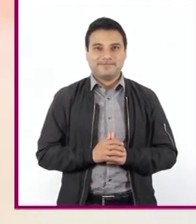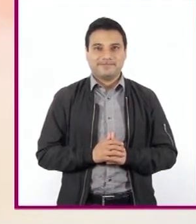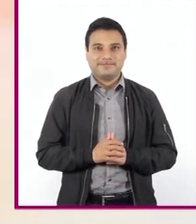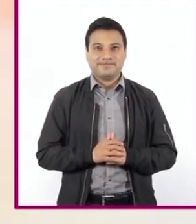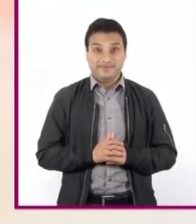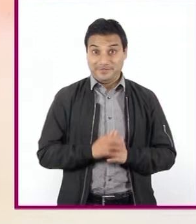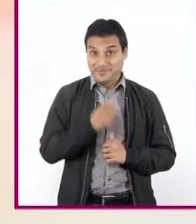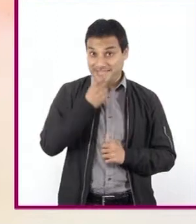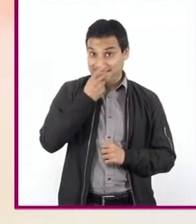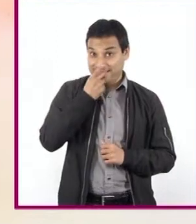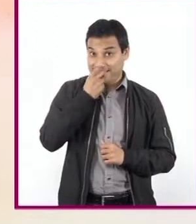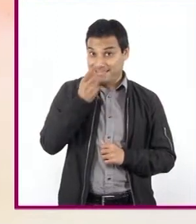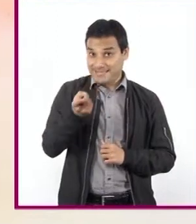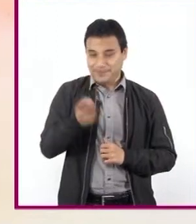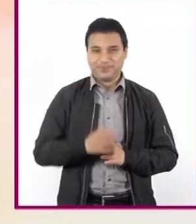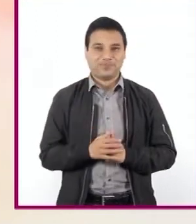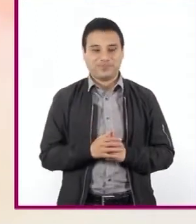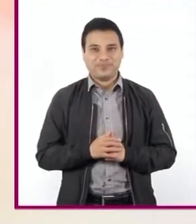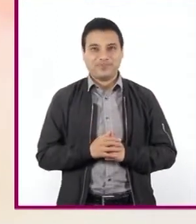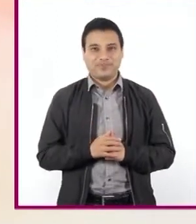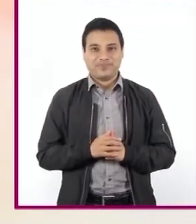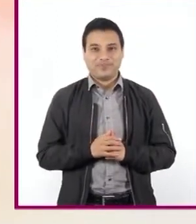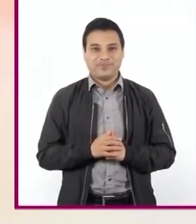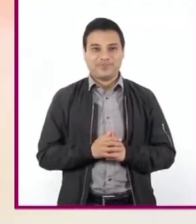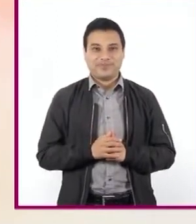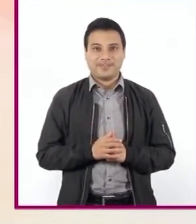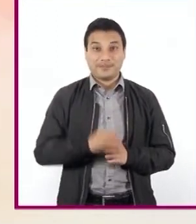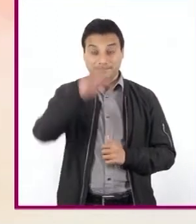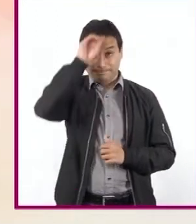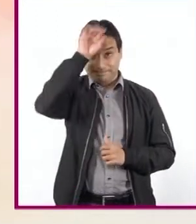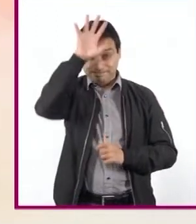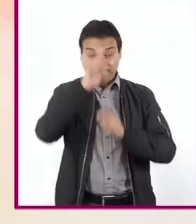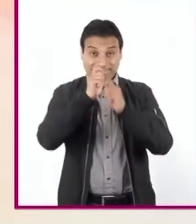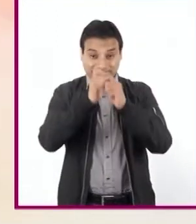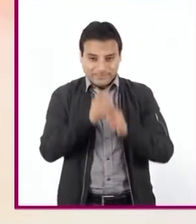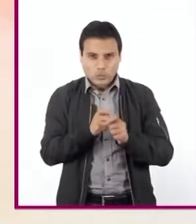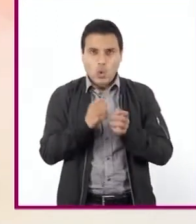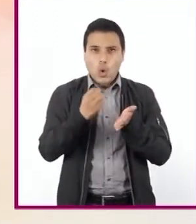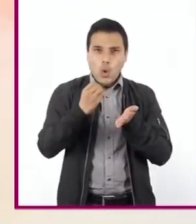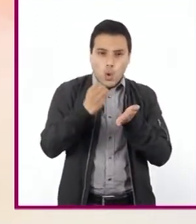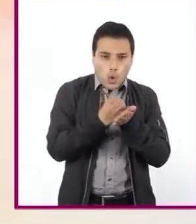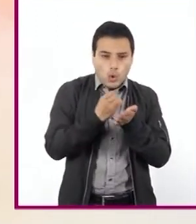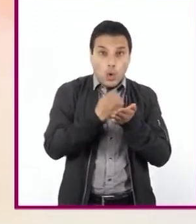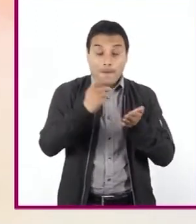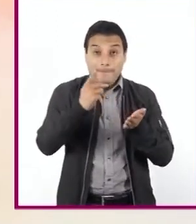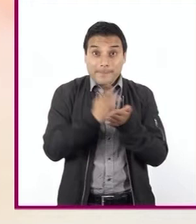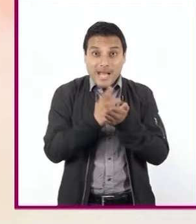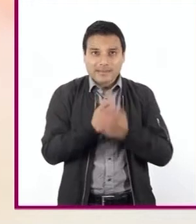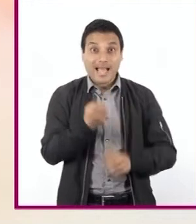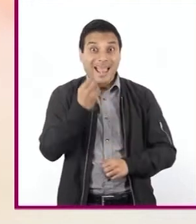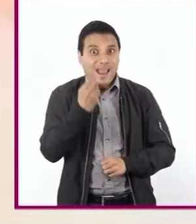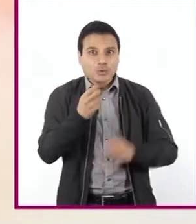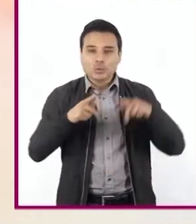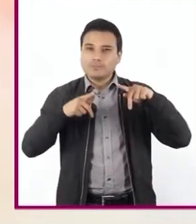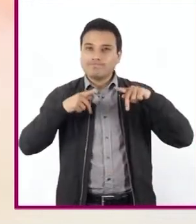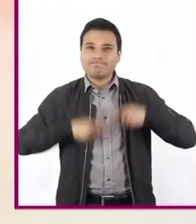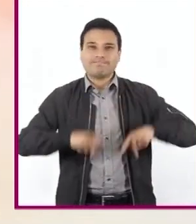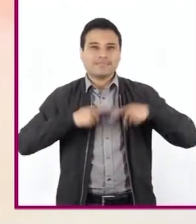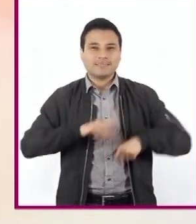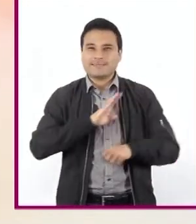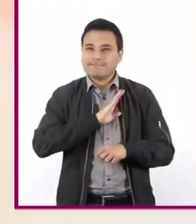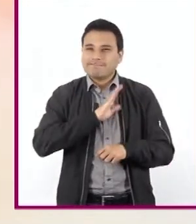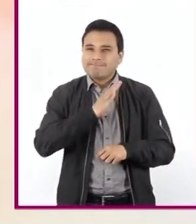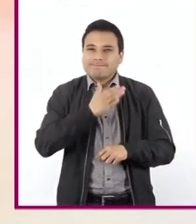Dice lo siguiente: el descubrimiento de minas de oro y plata era la gran preocupación de los conquistadores en los primeros